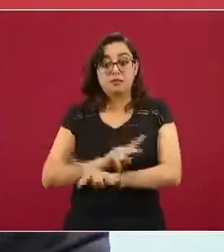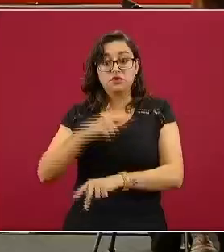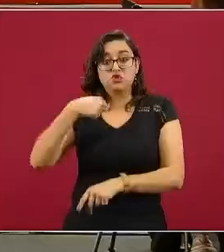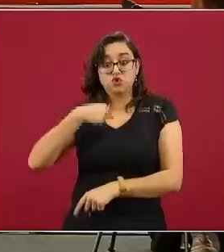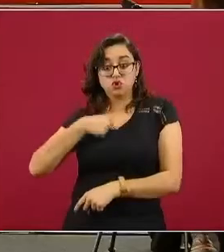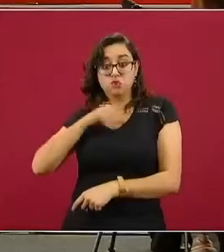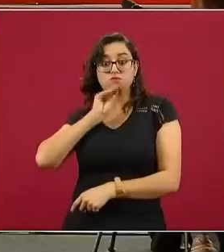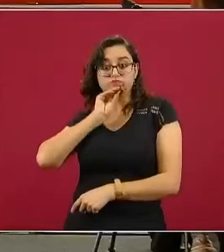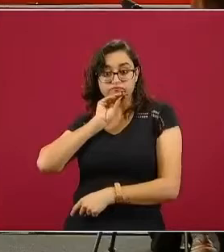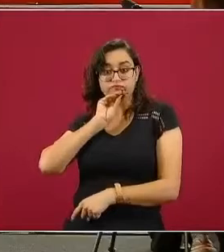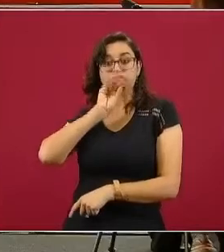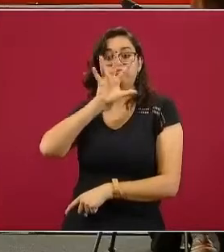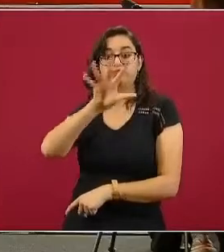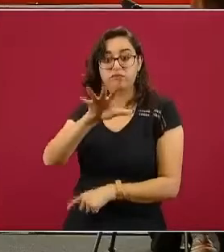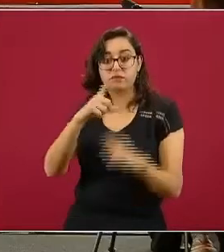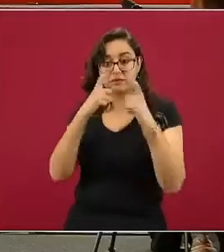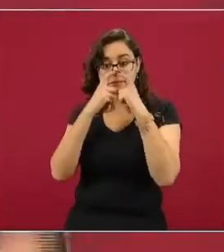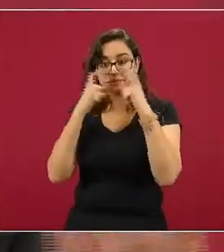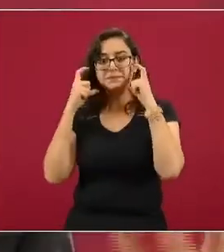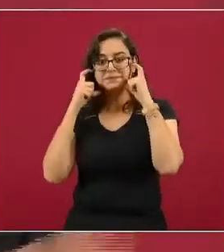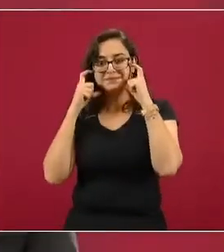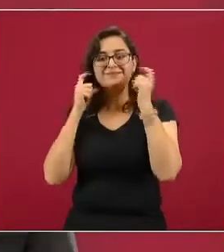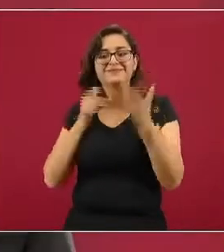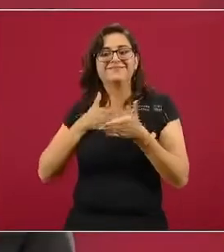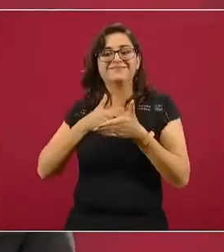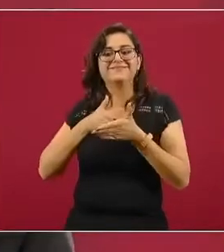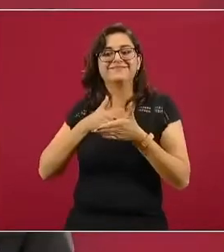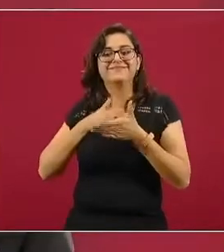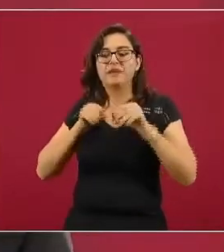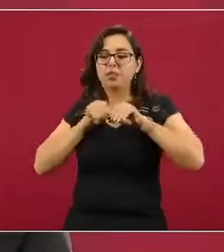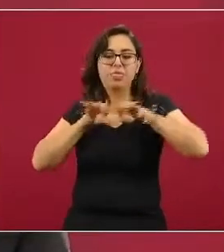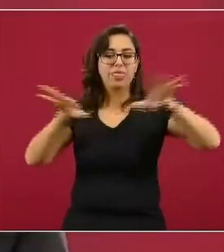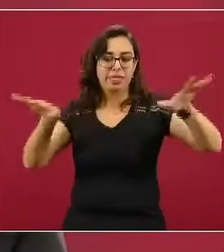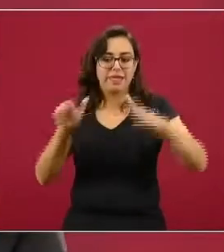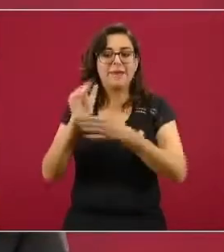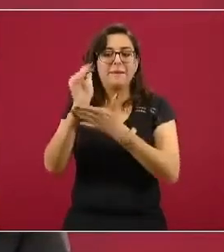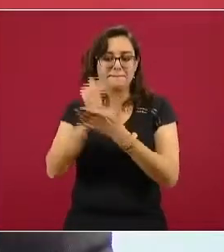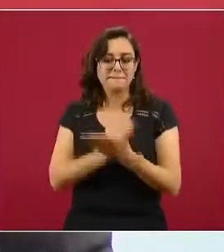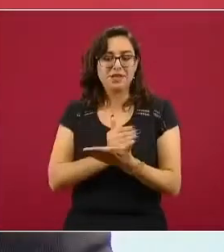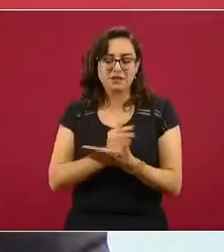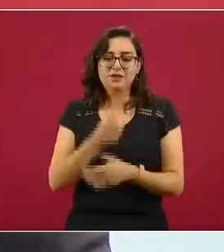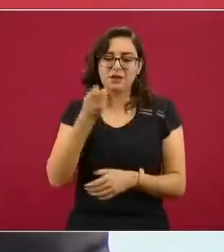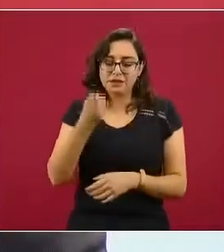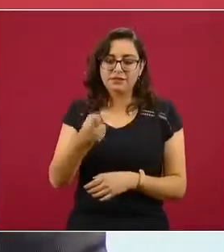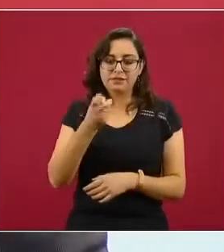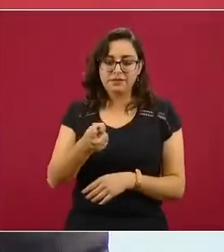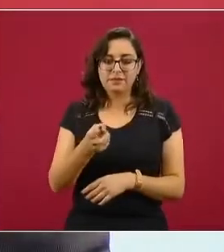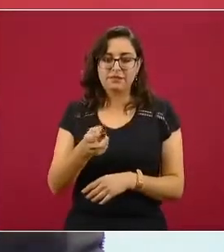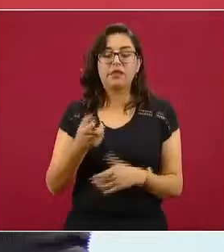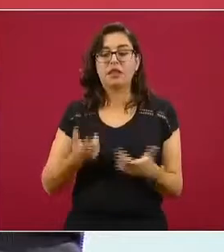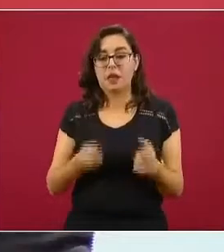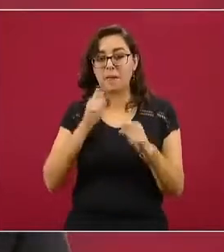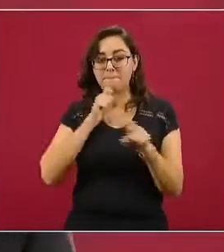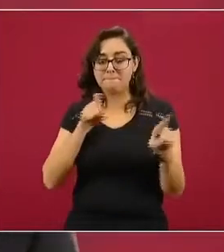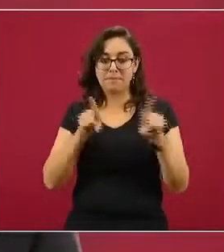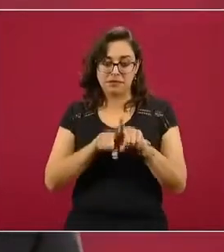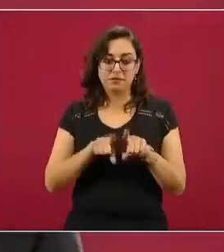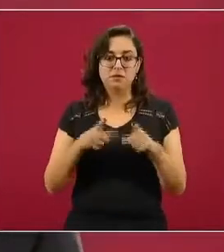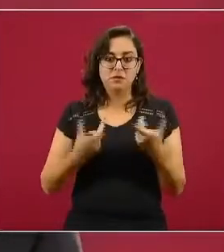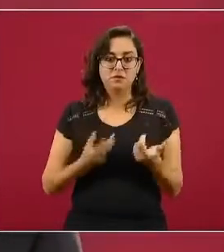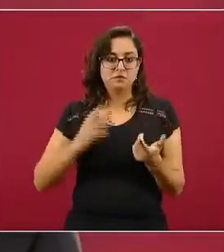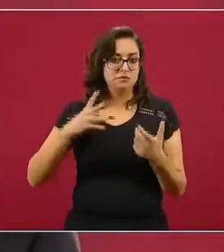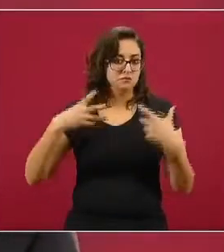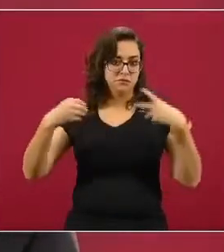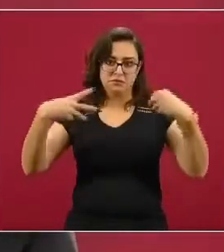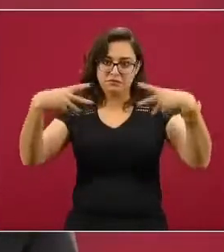propagación de las partículas líquidas que llevan los virus de SARS-CoV-2 y otros, también la influenza, a otras